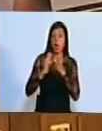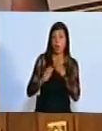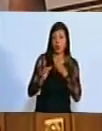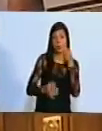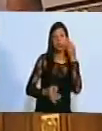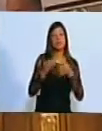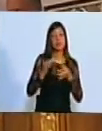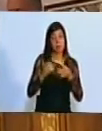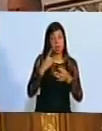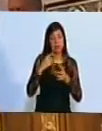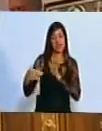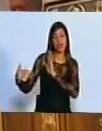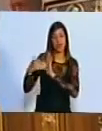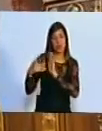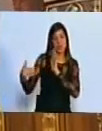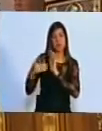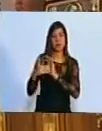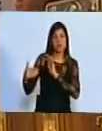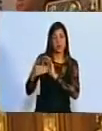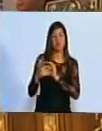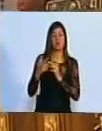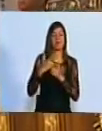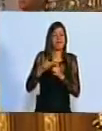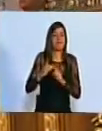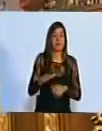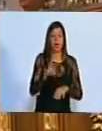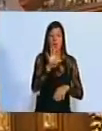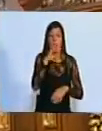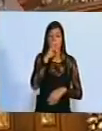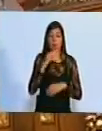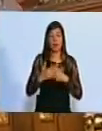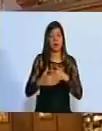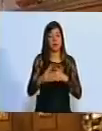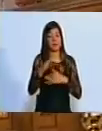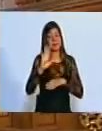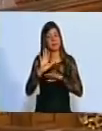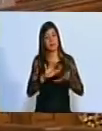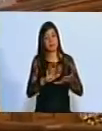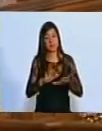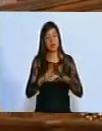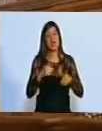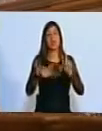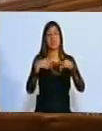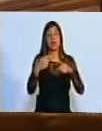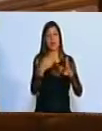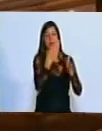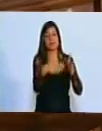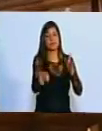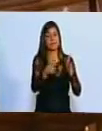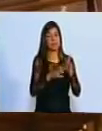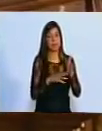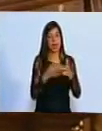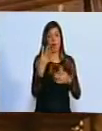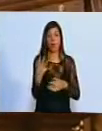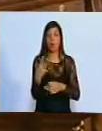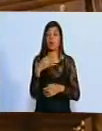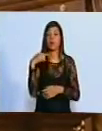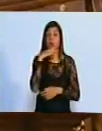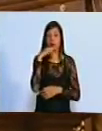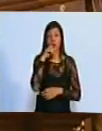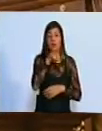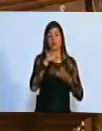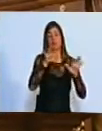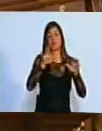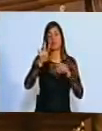conspiraciones de sus oponentes y solo tuvo efecto por 4 años, pues quedó derogado por ley del 4 de octubre de